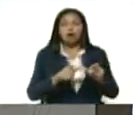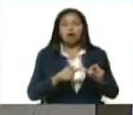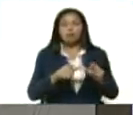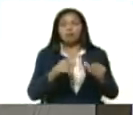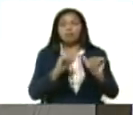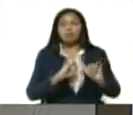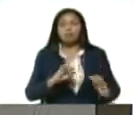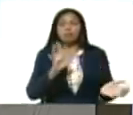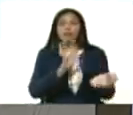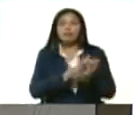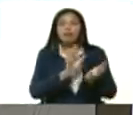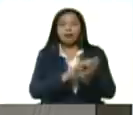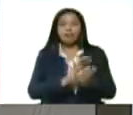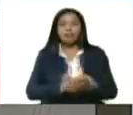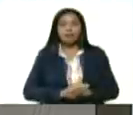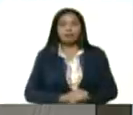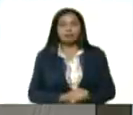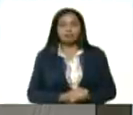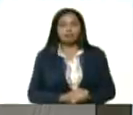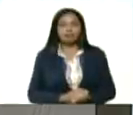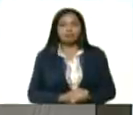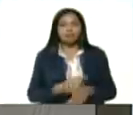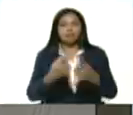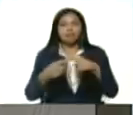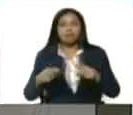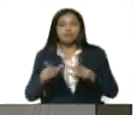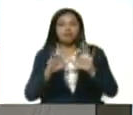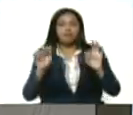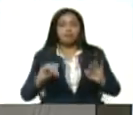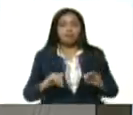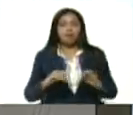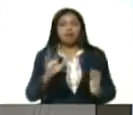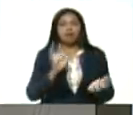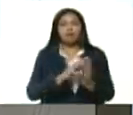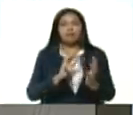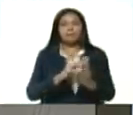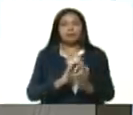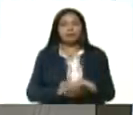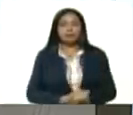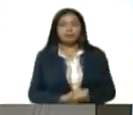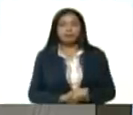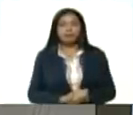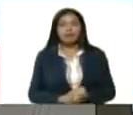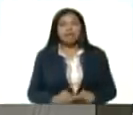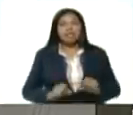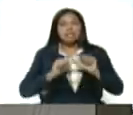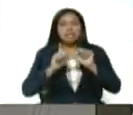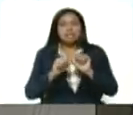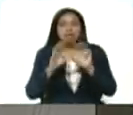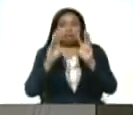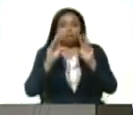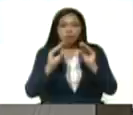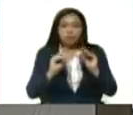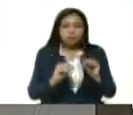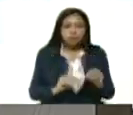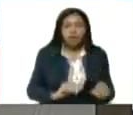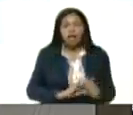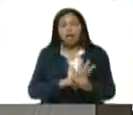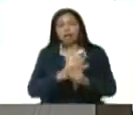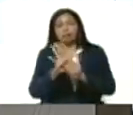isla de Margarita o de las distintas islas que hacen el Estado de Nueva Esparta, para que se siga diseminando la infección